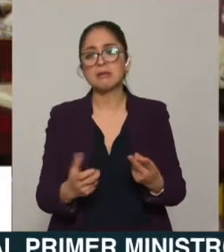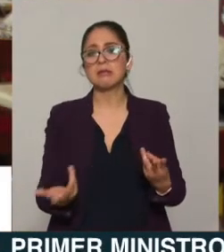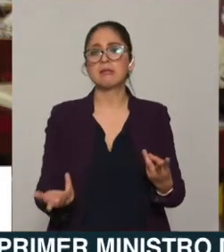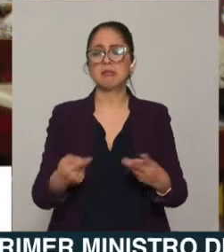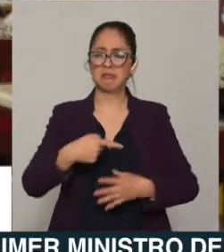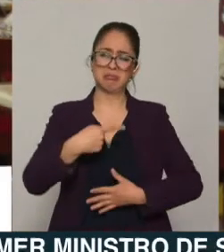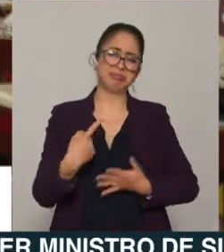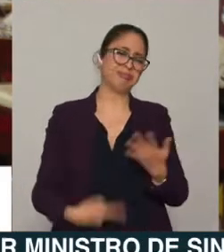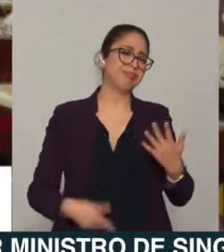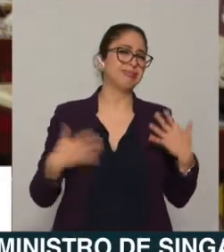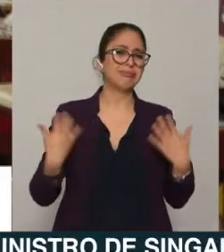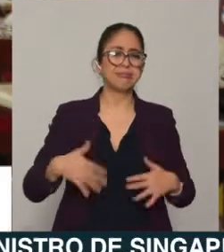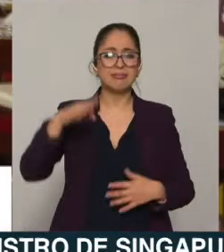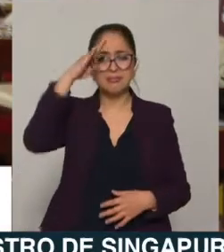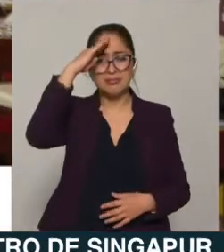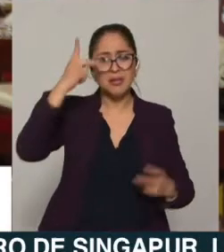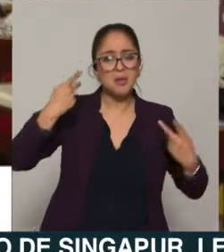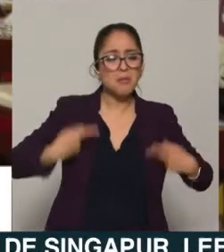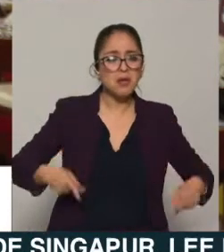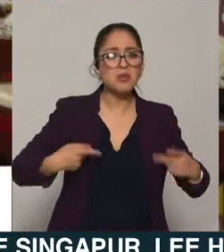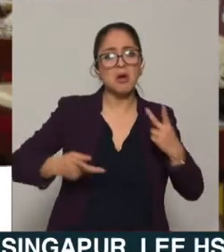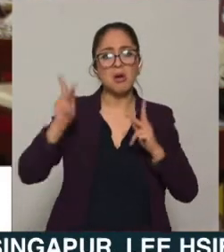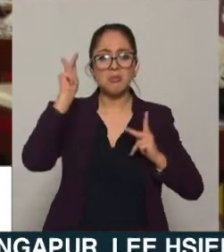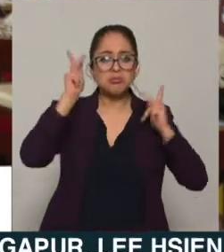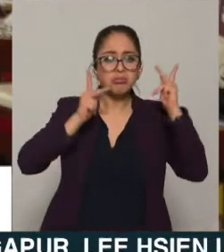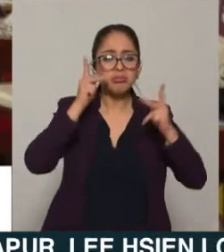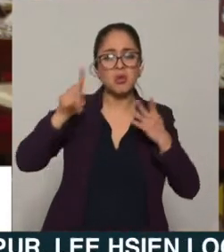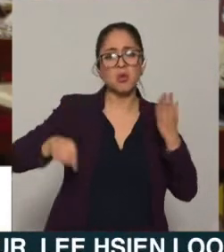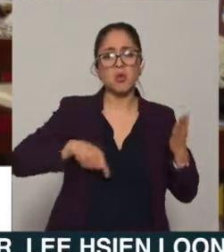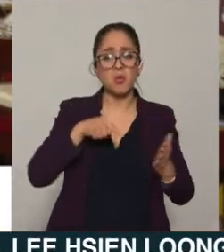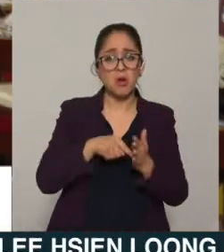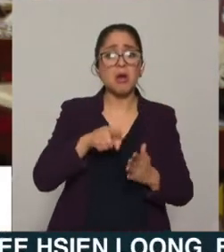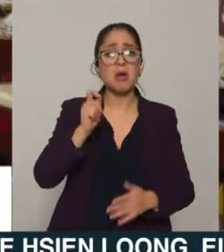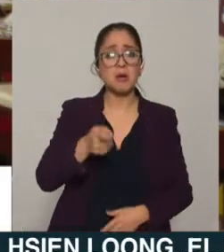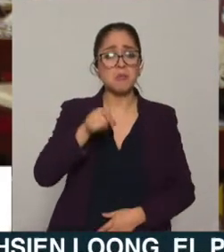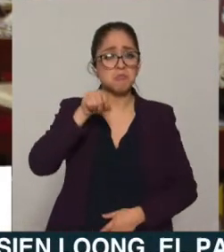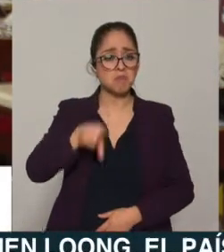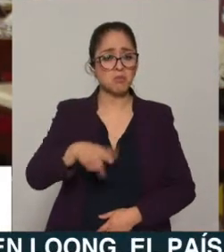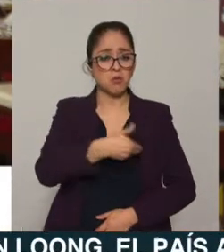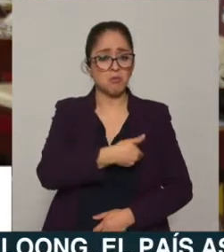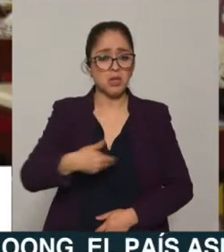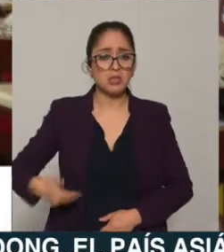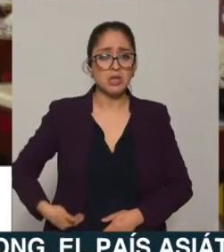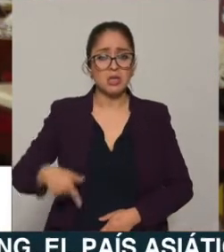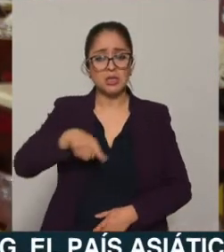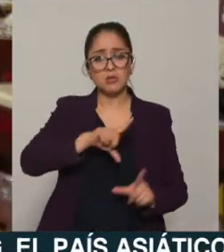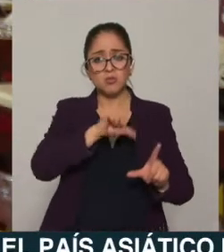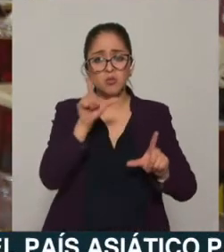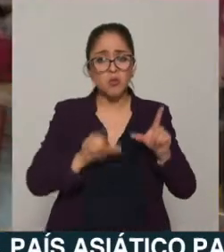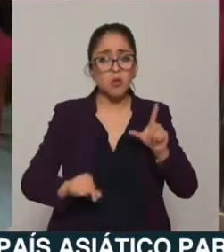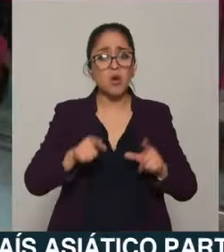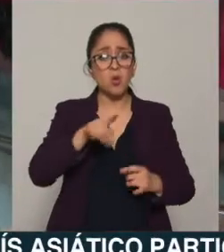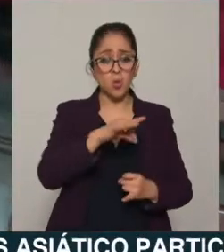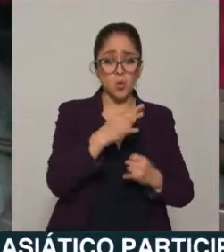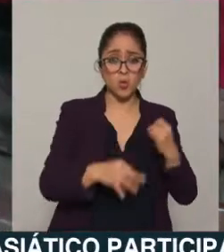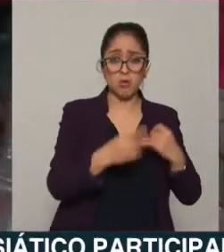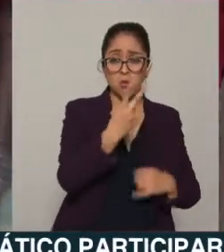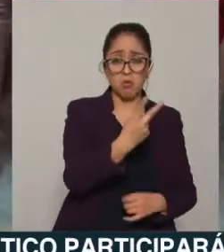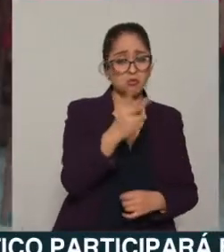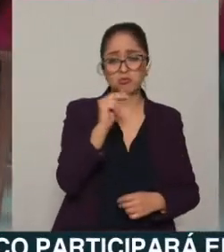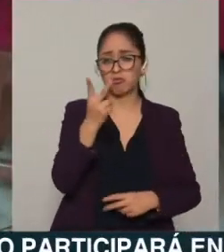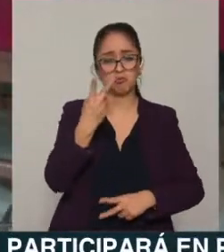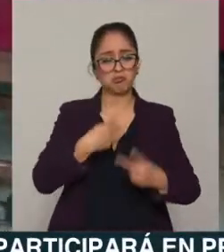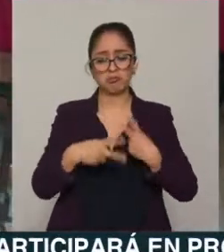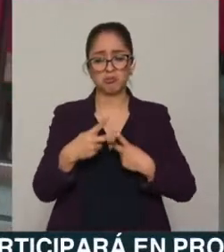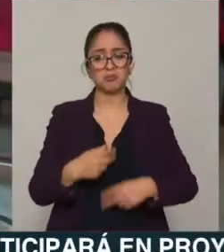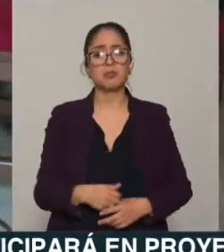tantas personalidades que hayan venido a este lugar, todos los presidentes de la República, excepto los últimos dos, ¿no? Incluso,